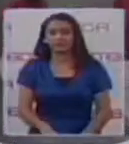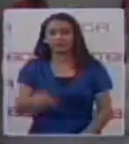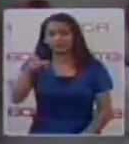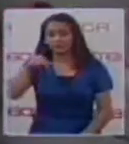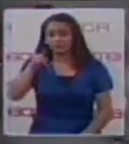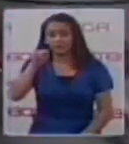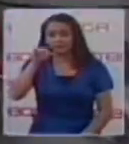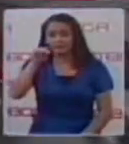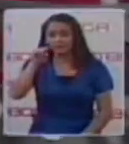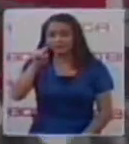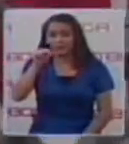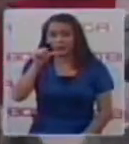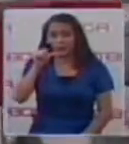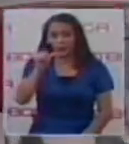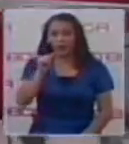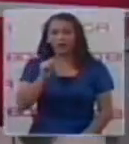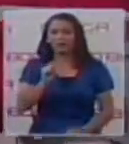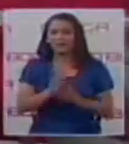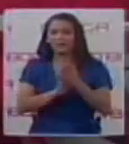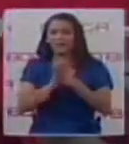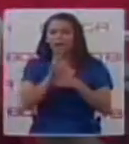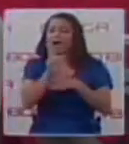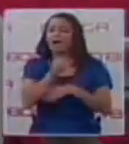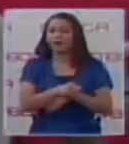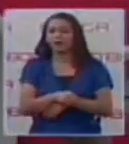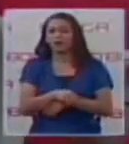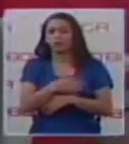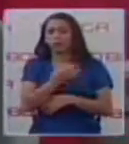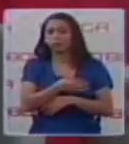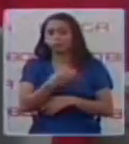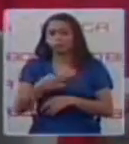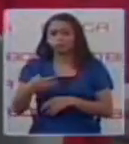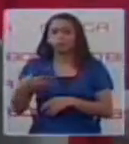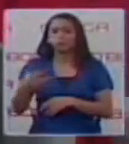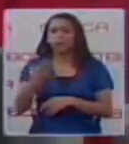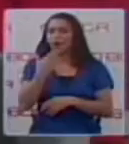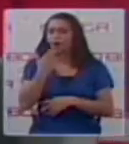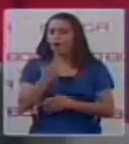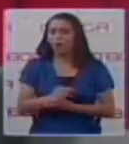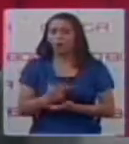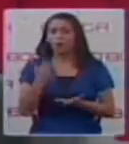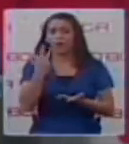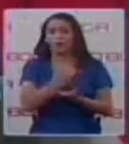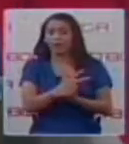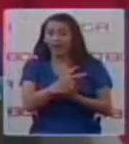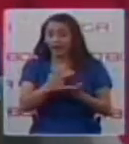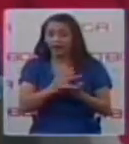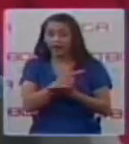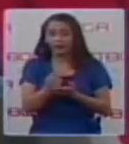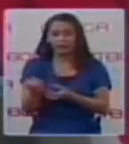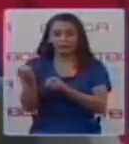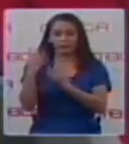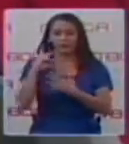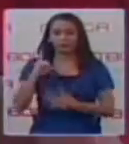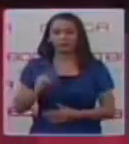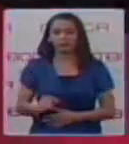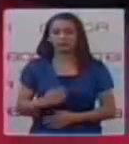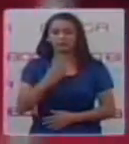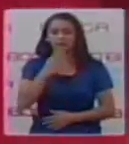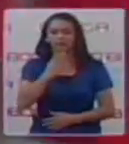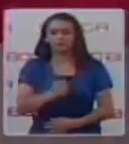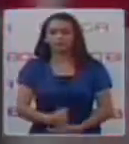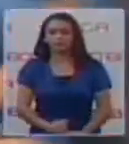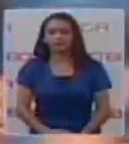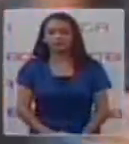De la provincia de Carchi se encuentra en el mercado colombiano. La ampliación de esta buena noticia en un minuto.